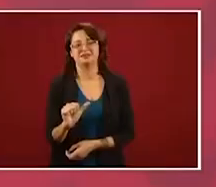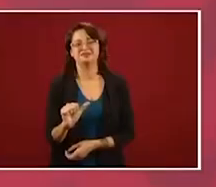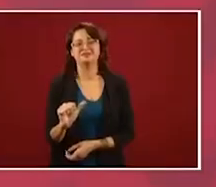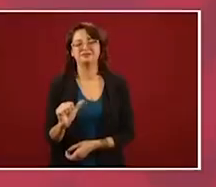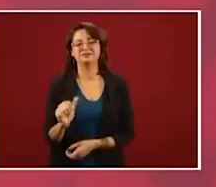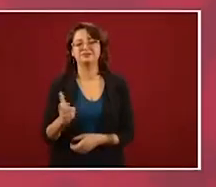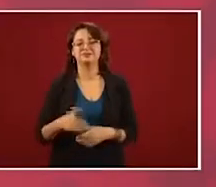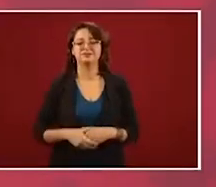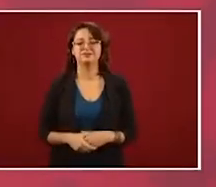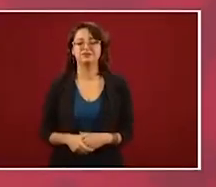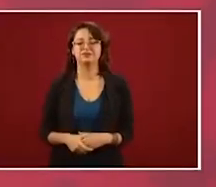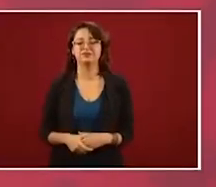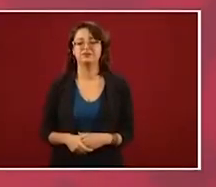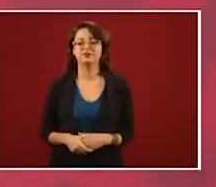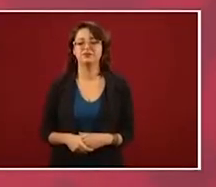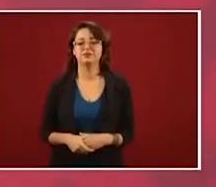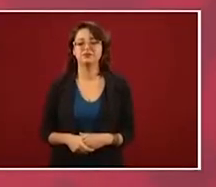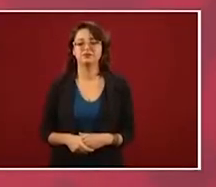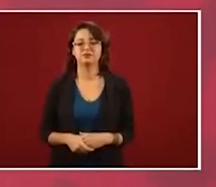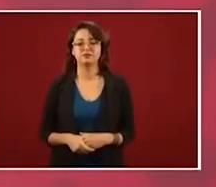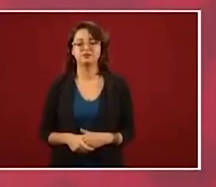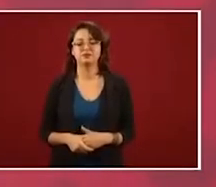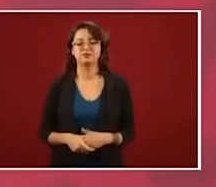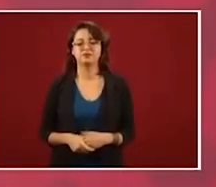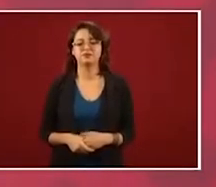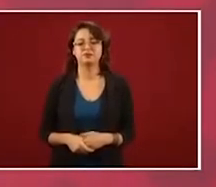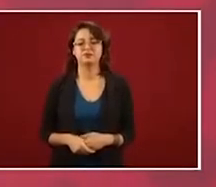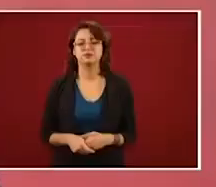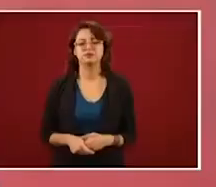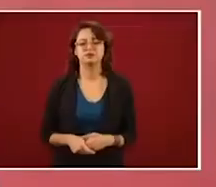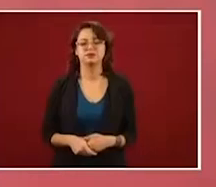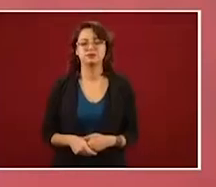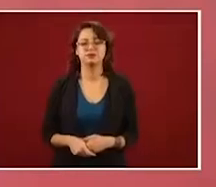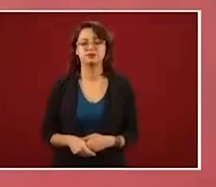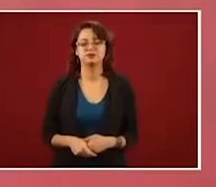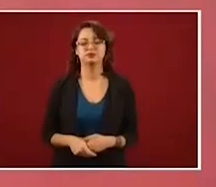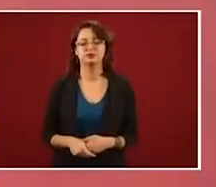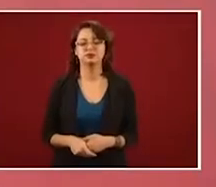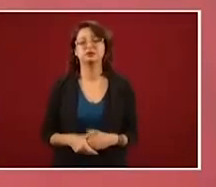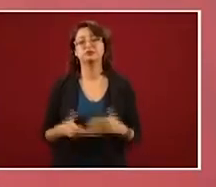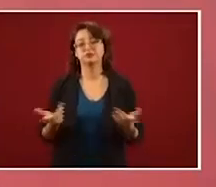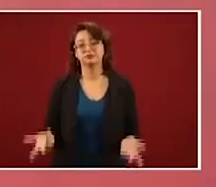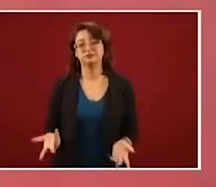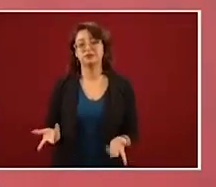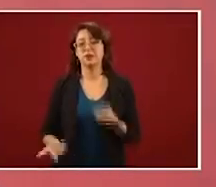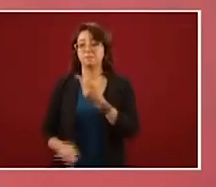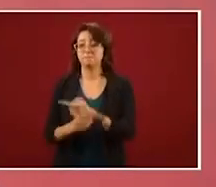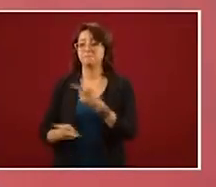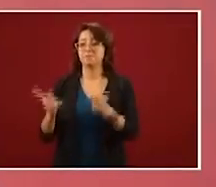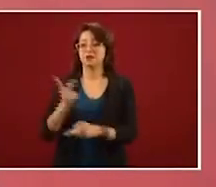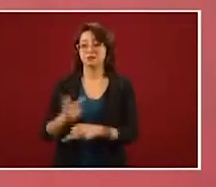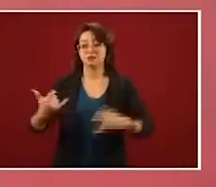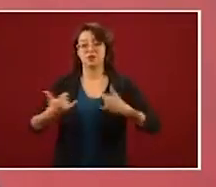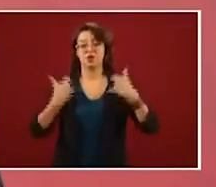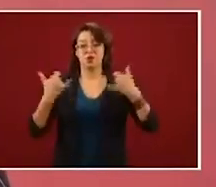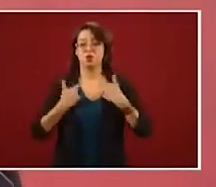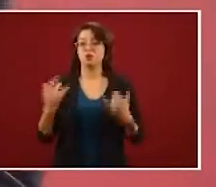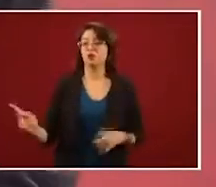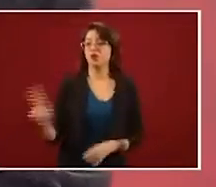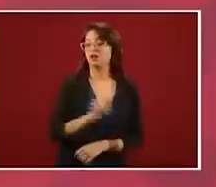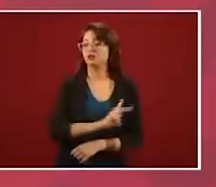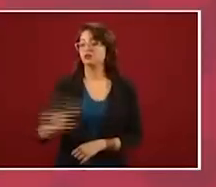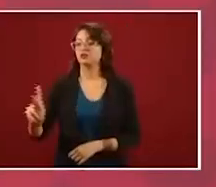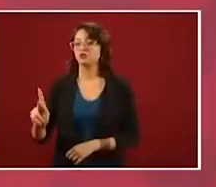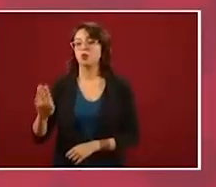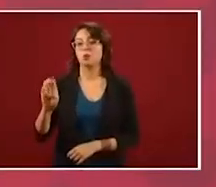¿Por qué se aplicó la beca universal en el nivel medio superior? Porque es el nivel